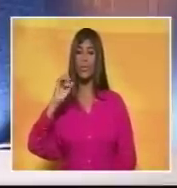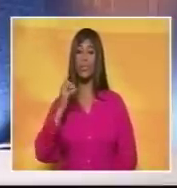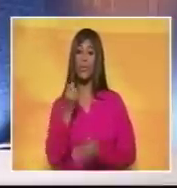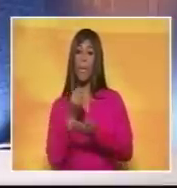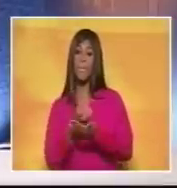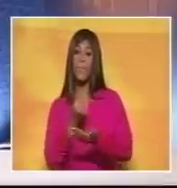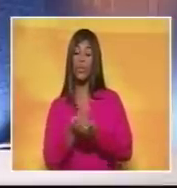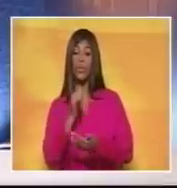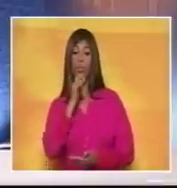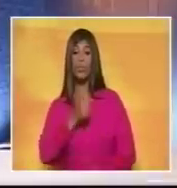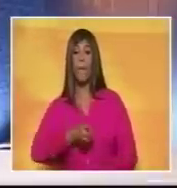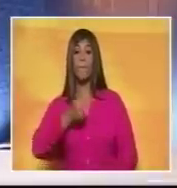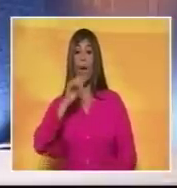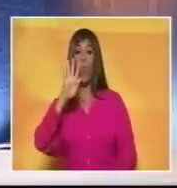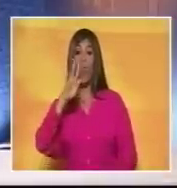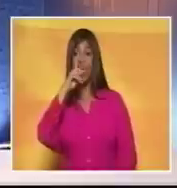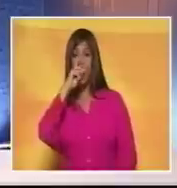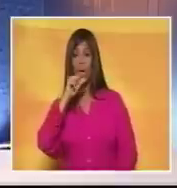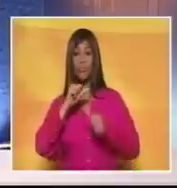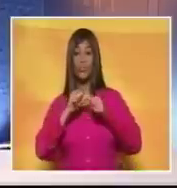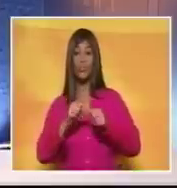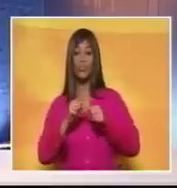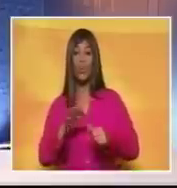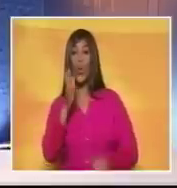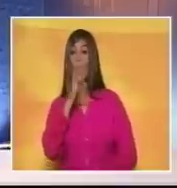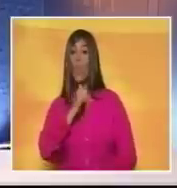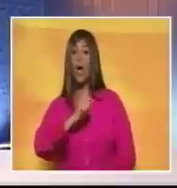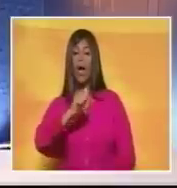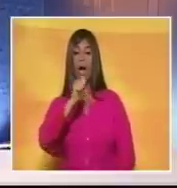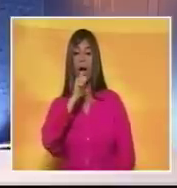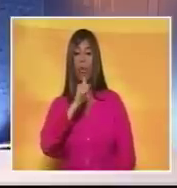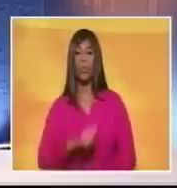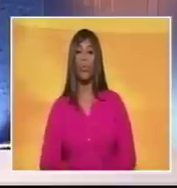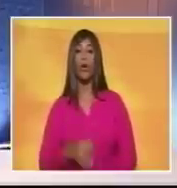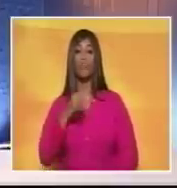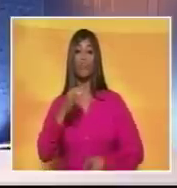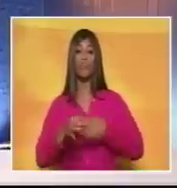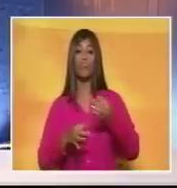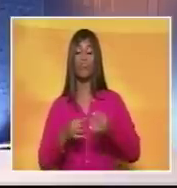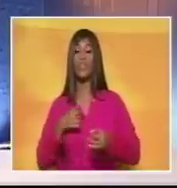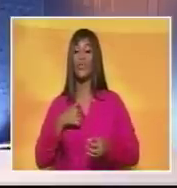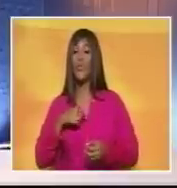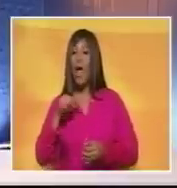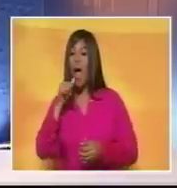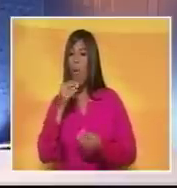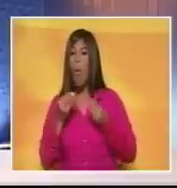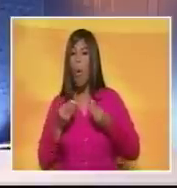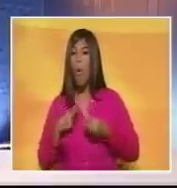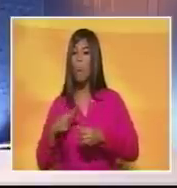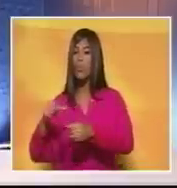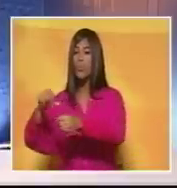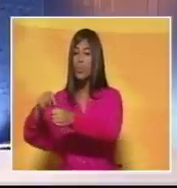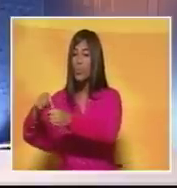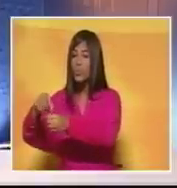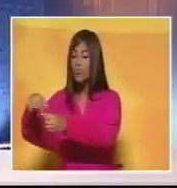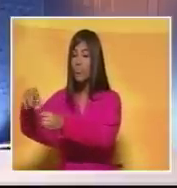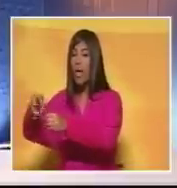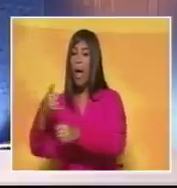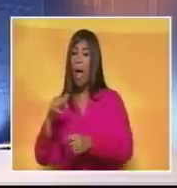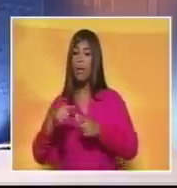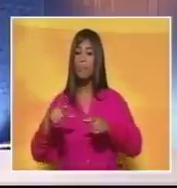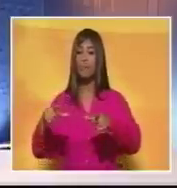Maturín denuncian que llevan más de 4 años sin agua. Aseguran que se surten en tomas que hay en la zona. Luis Bustamante con el